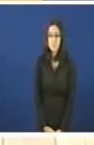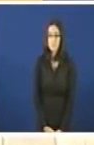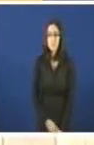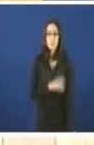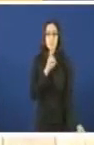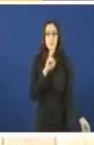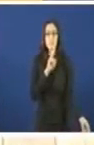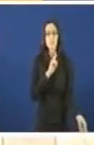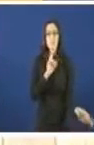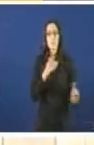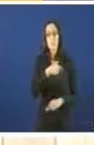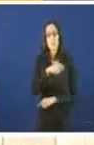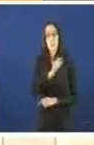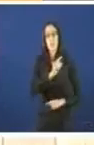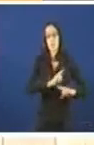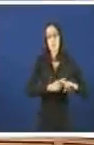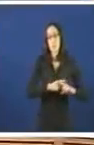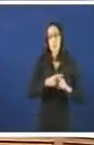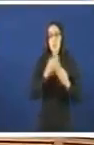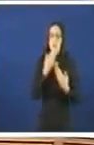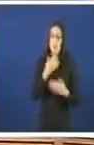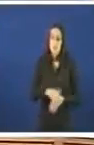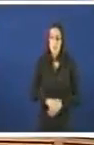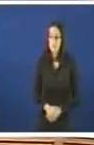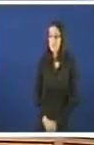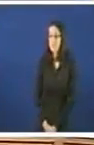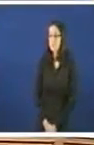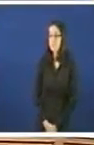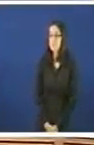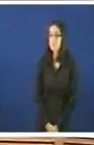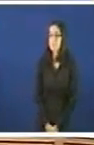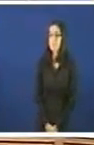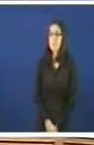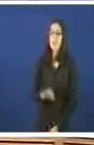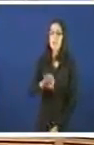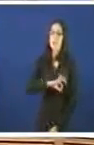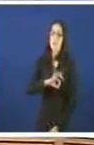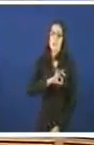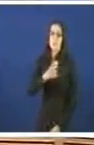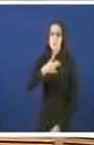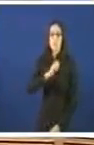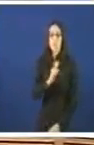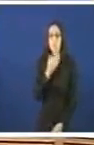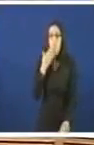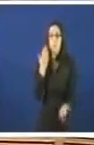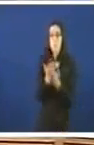Replicado, presidente da Xunta. Moitas gracias. Señoría, temos unha proposta